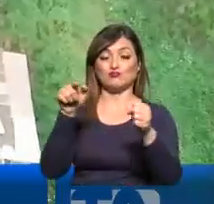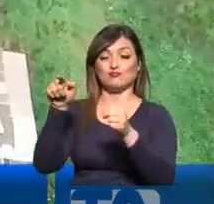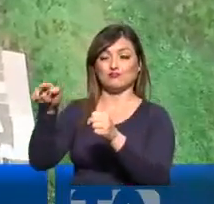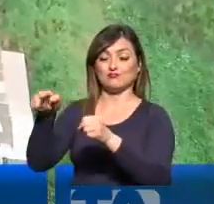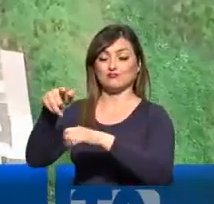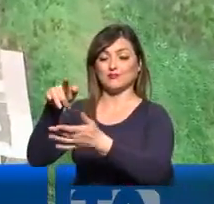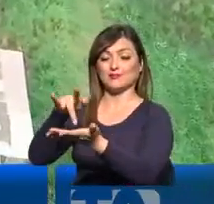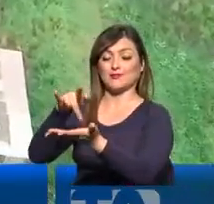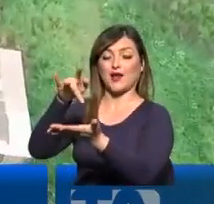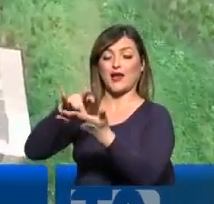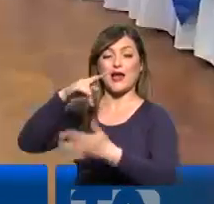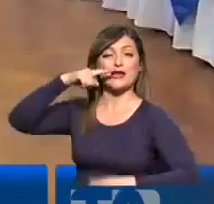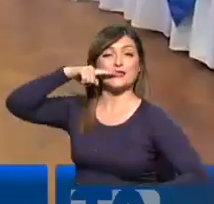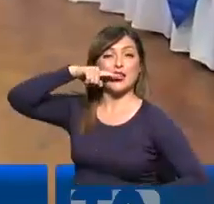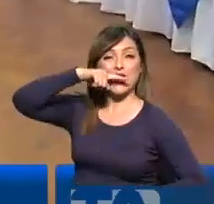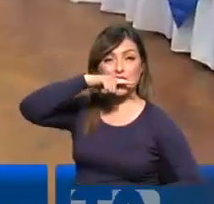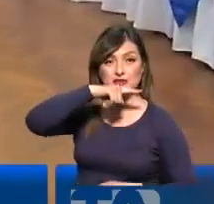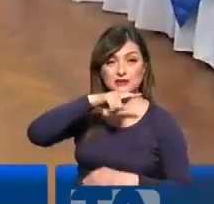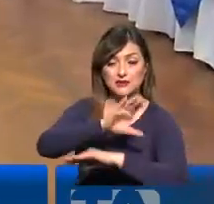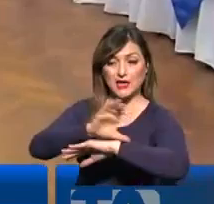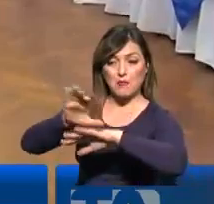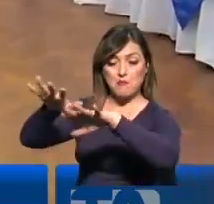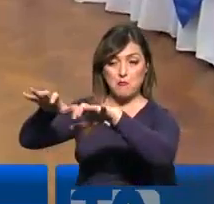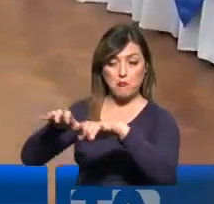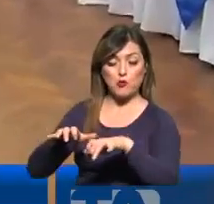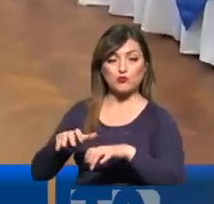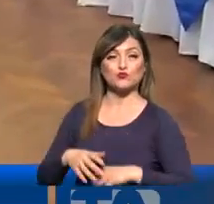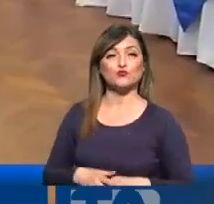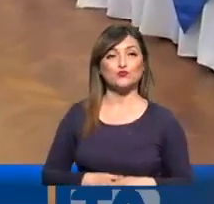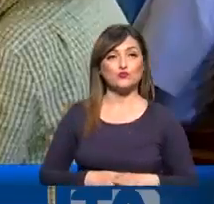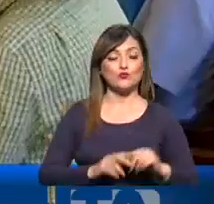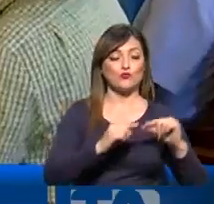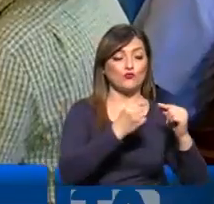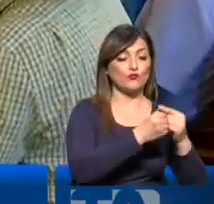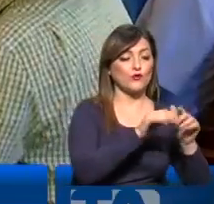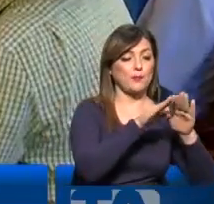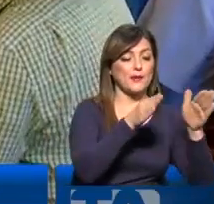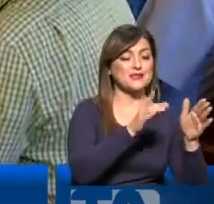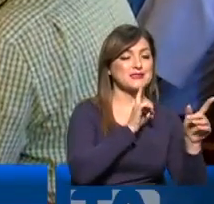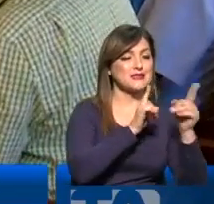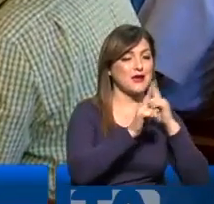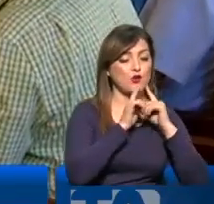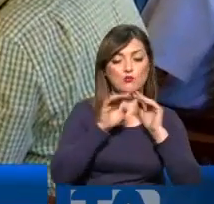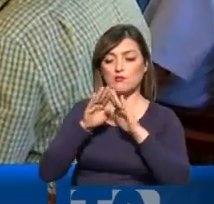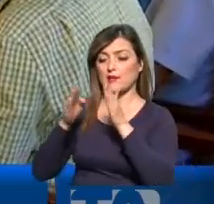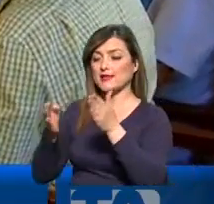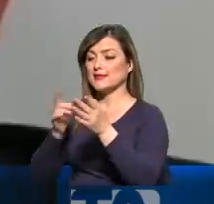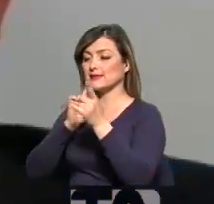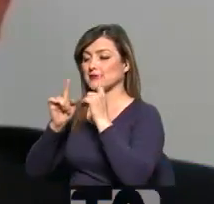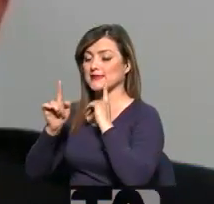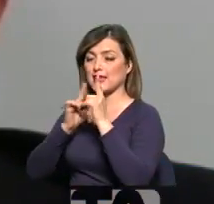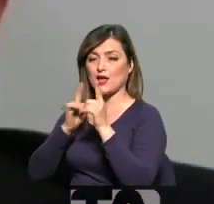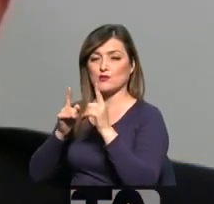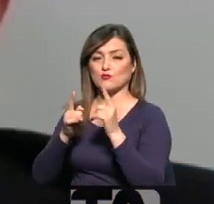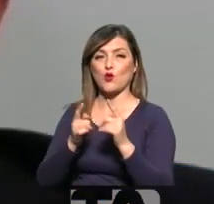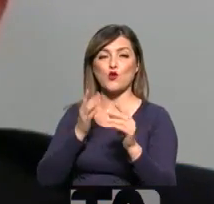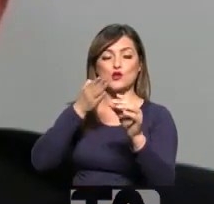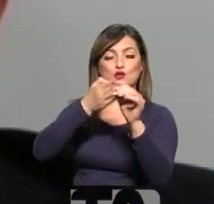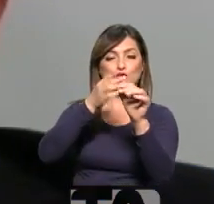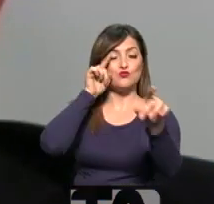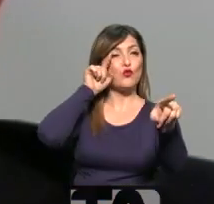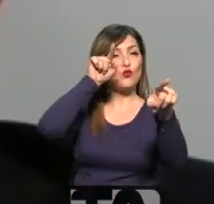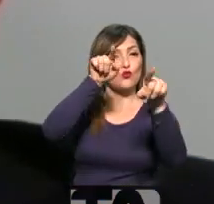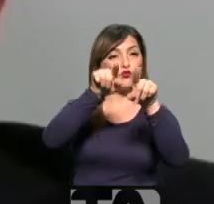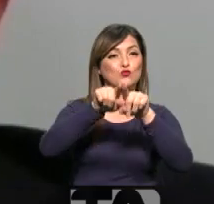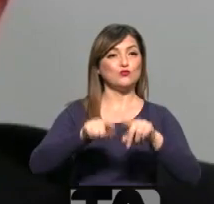sector arrocero y cañicultor. Con ambos grupos se mantienen mesas de diálogo, donde se esperan encontrar acuerdos. En eso va a residir hasta